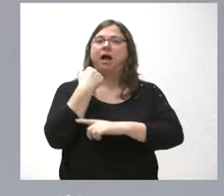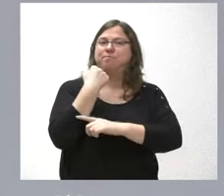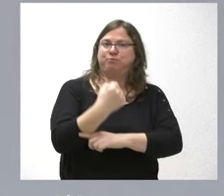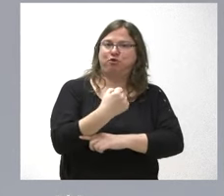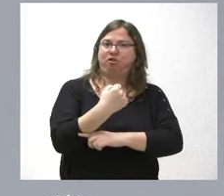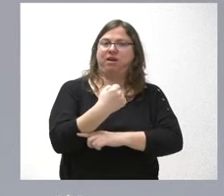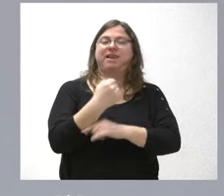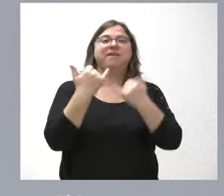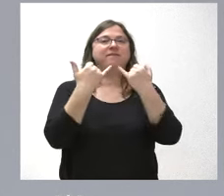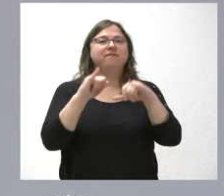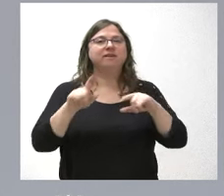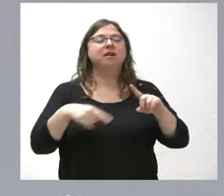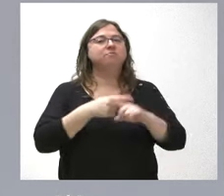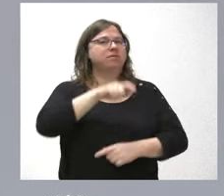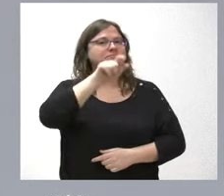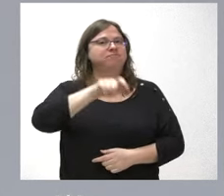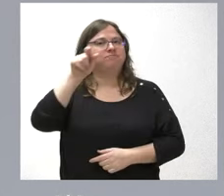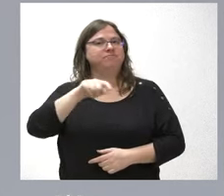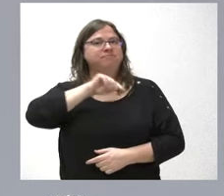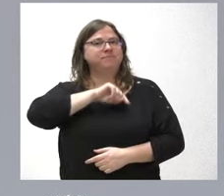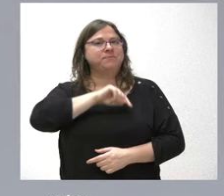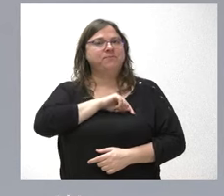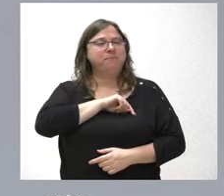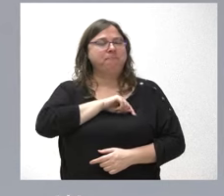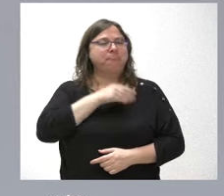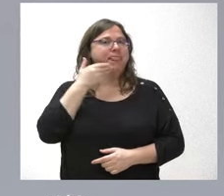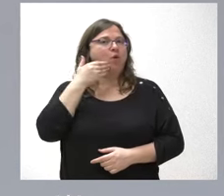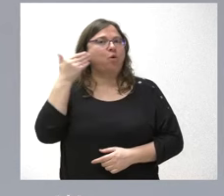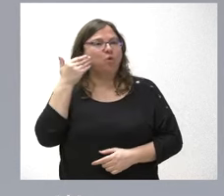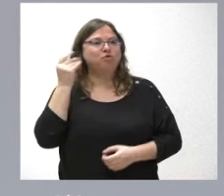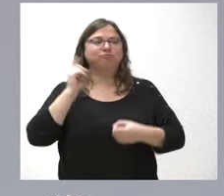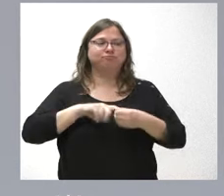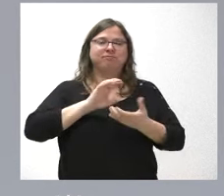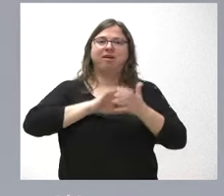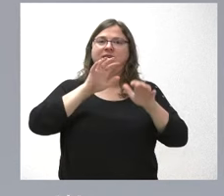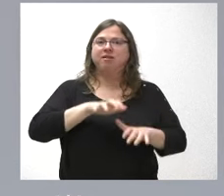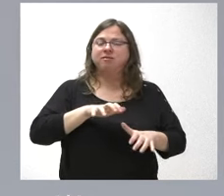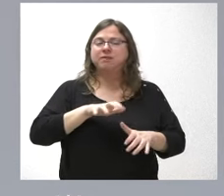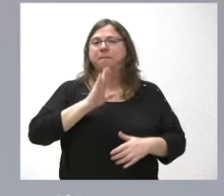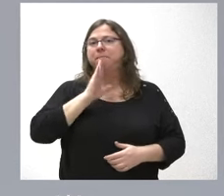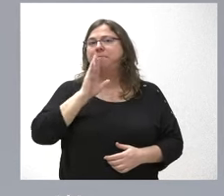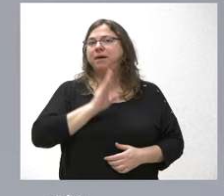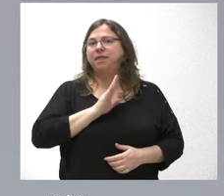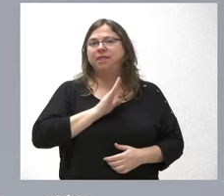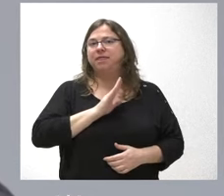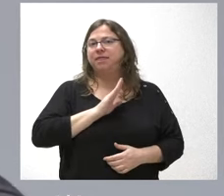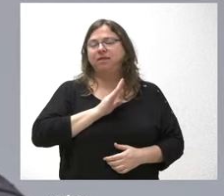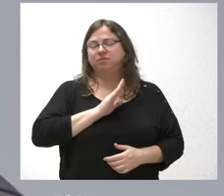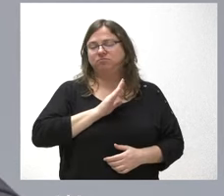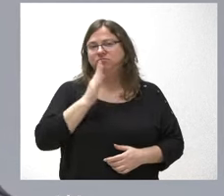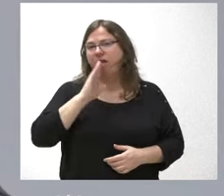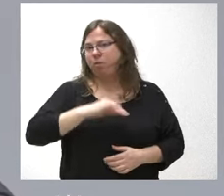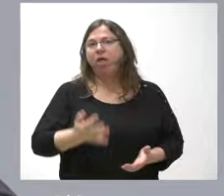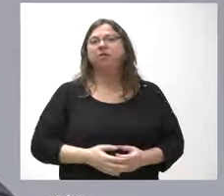la festividad y que los ciudadanos se sientan orgullosos de ser castellanos y leoneses, nos parece como gobierno una acción